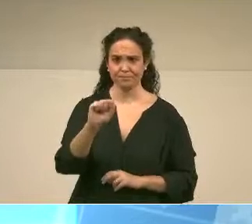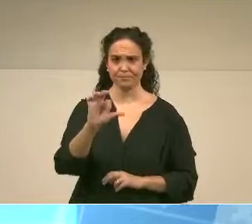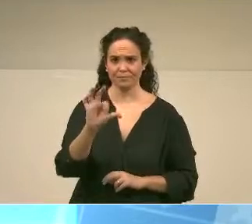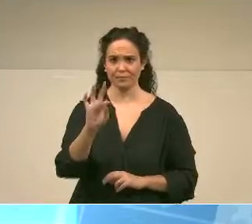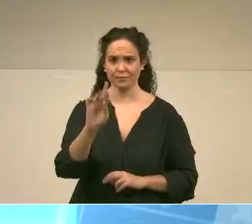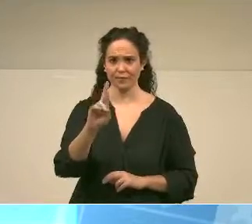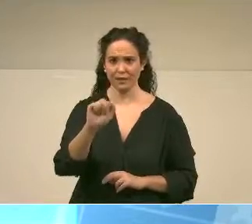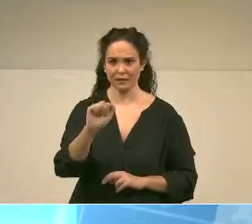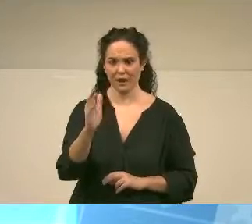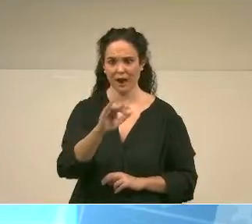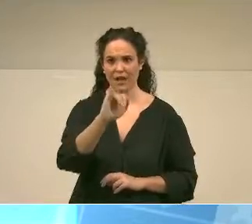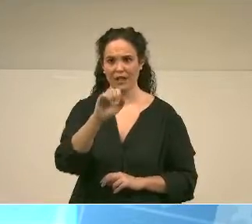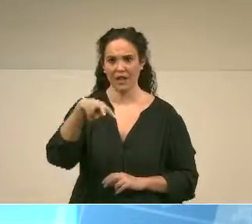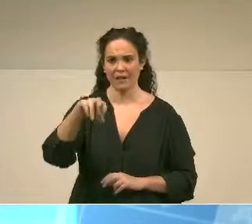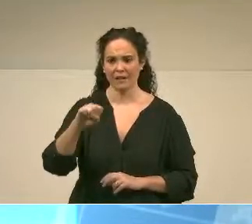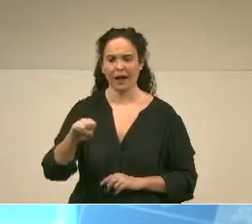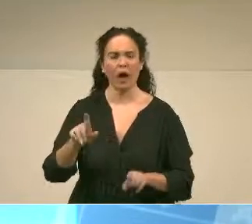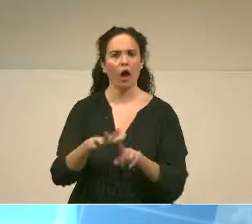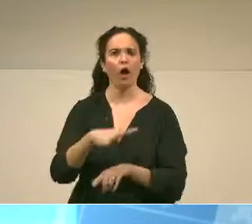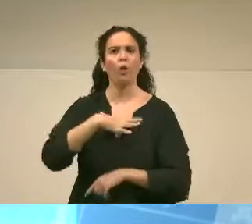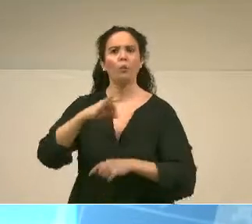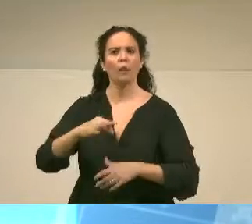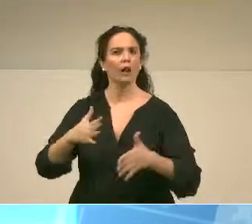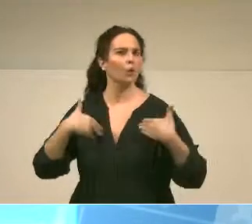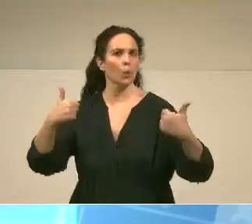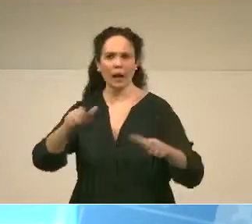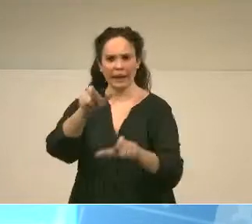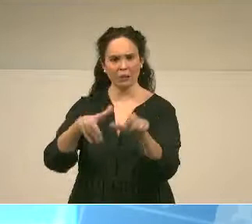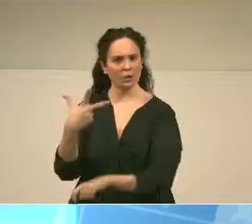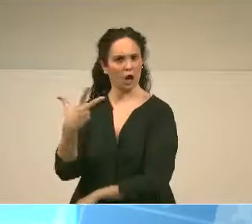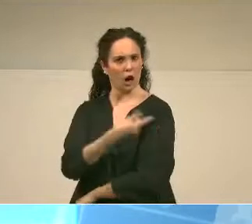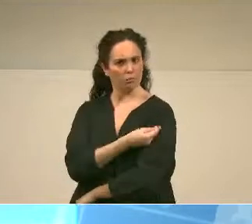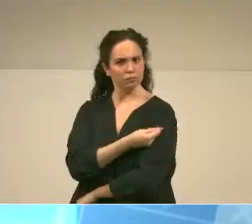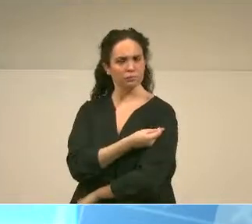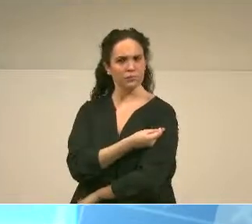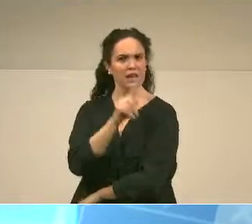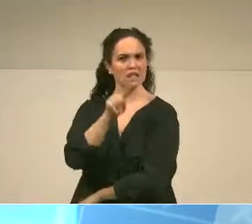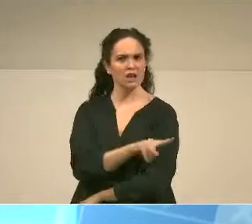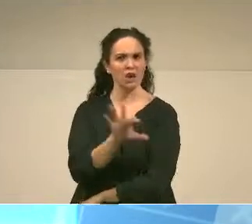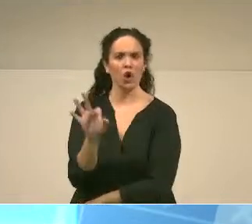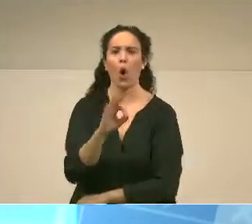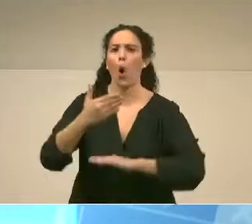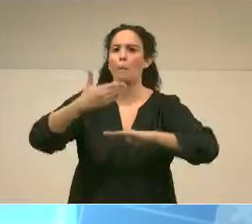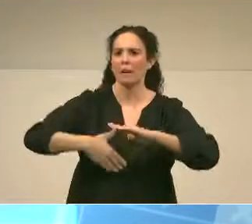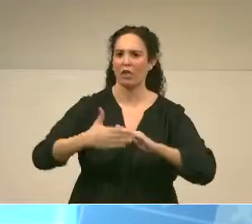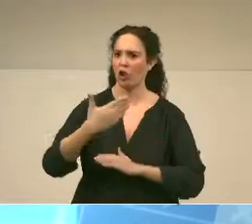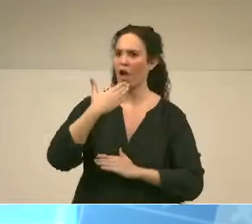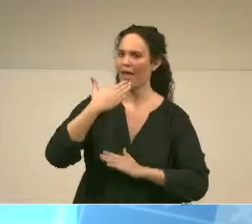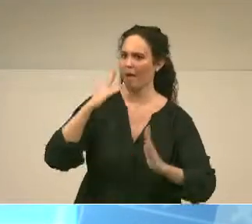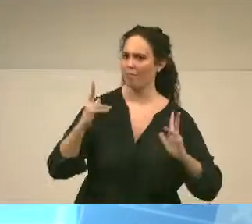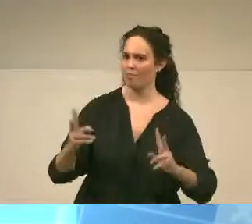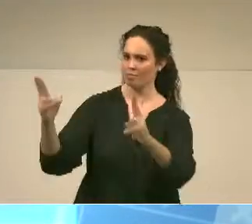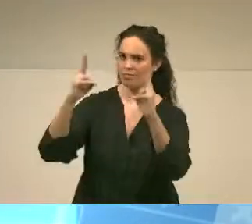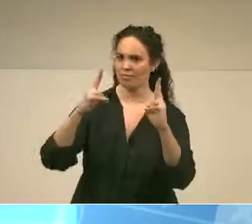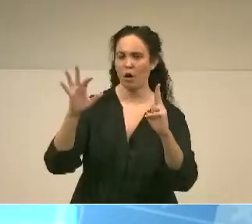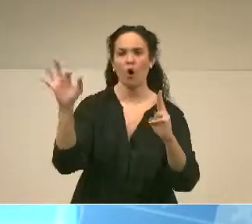de la población o va a tener una indicación concreta para un rango de edad de la misma. Lo que sí le puedo decir es